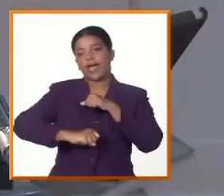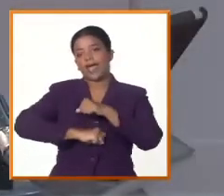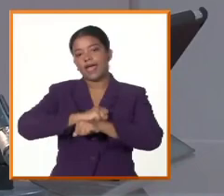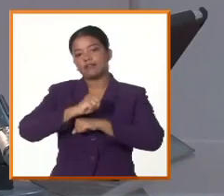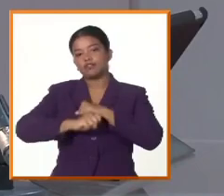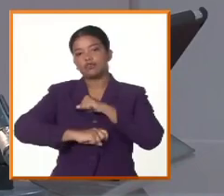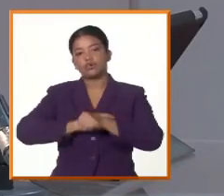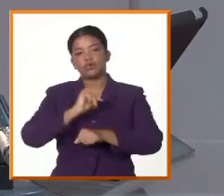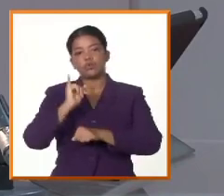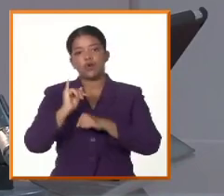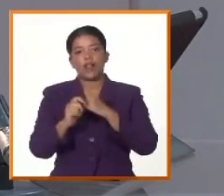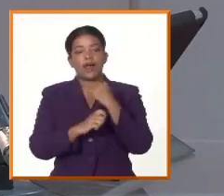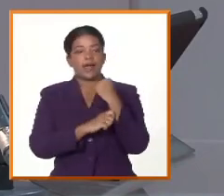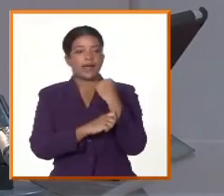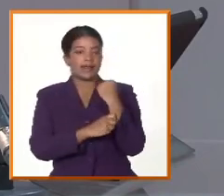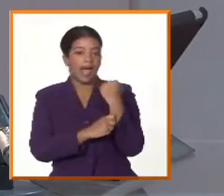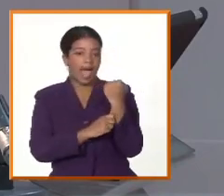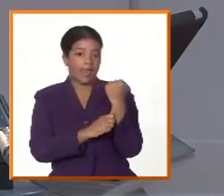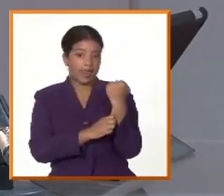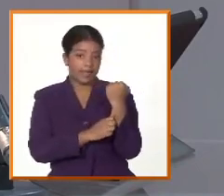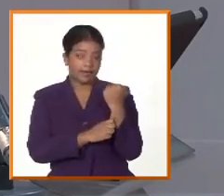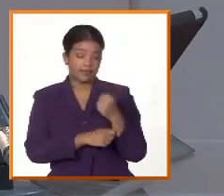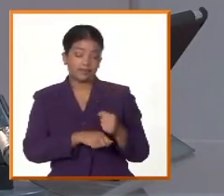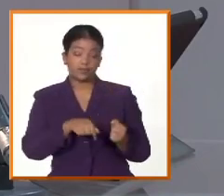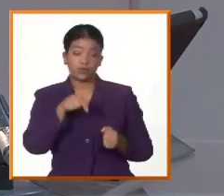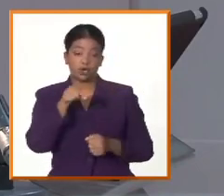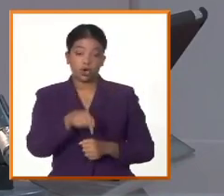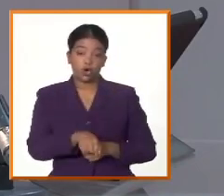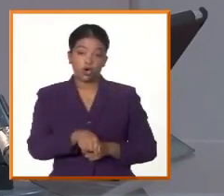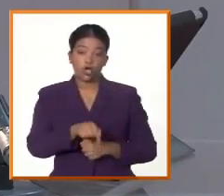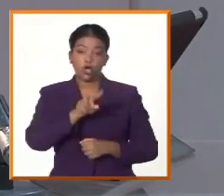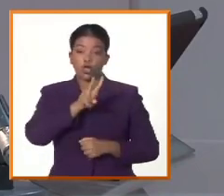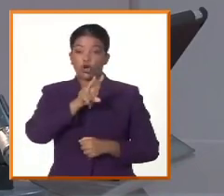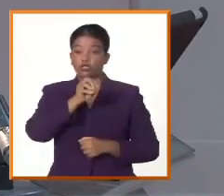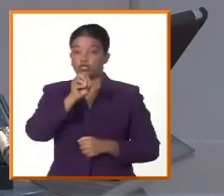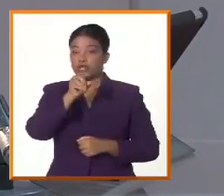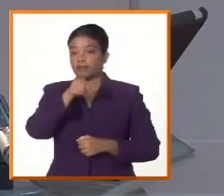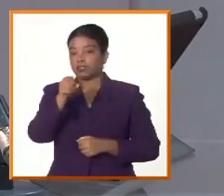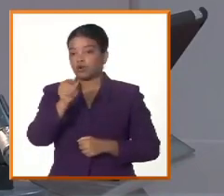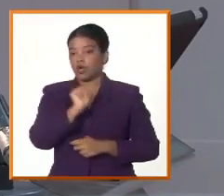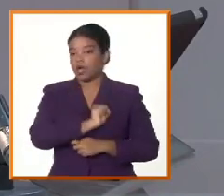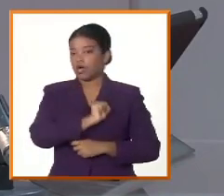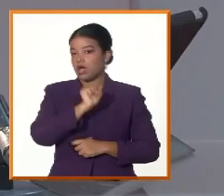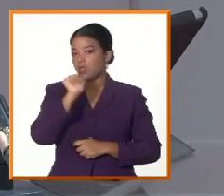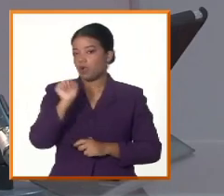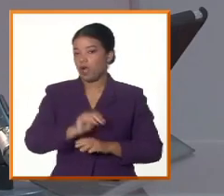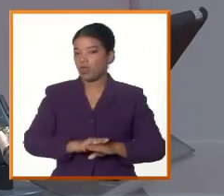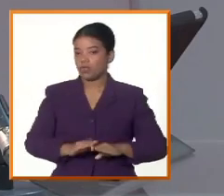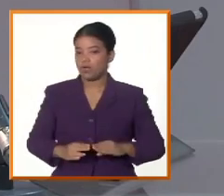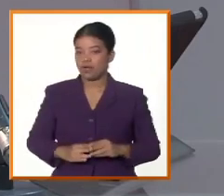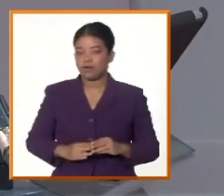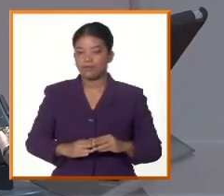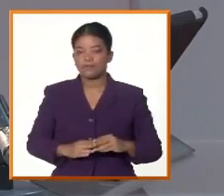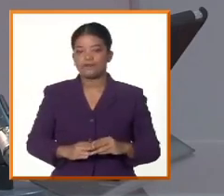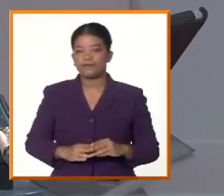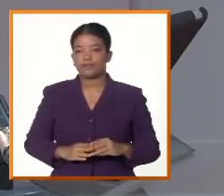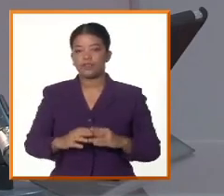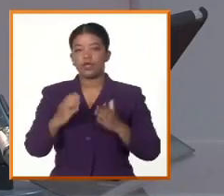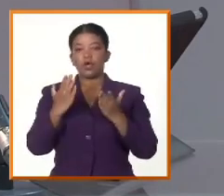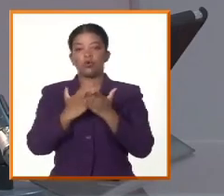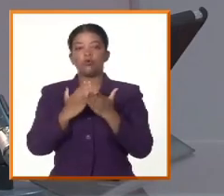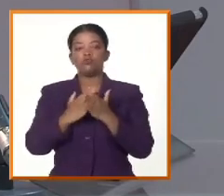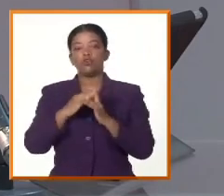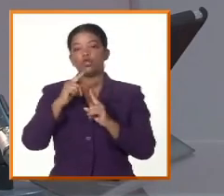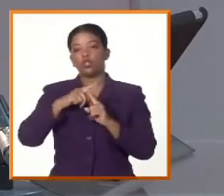pasado por el Instituto alrededor de 200 graduados o sea el Instituto es cursos teóricos prácticos